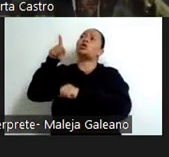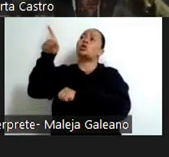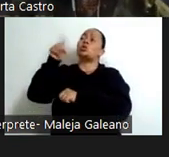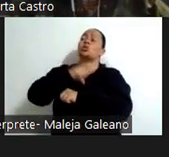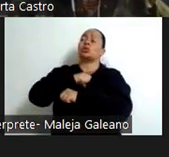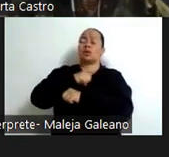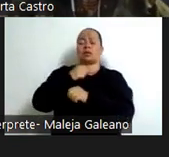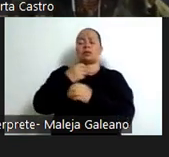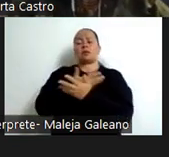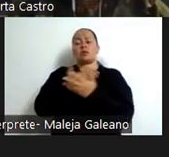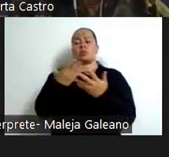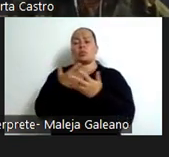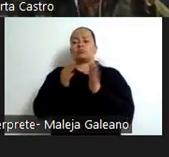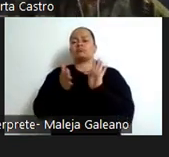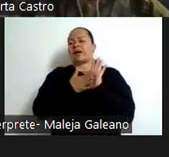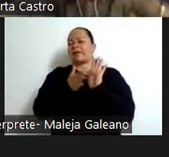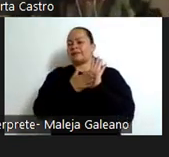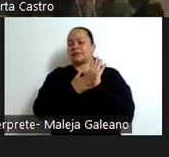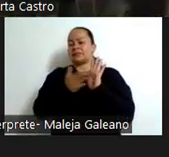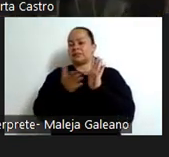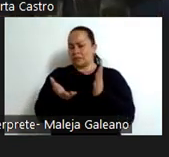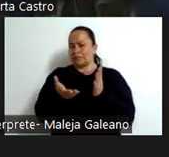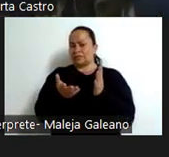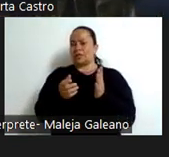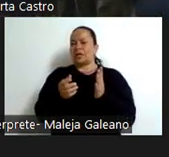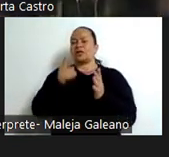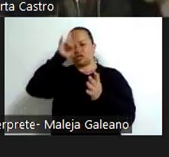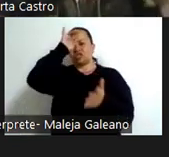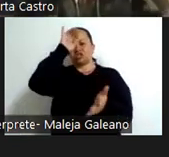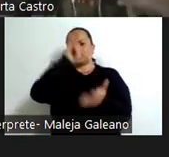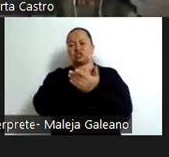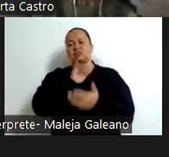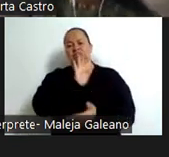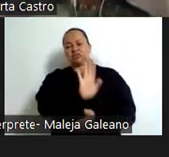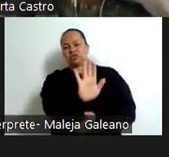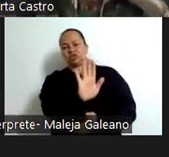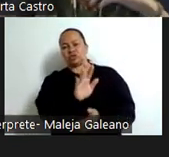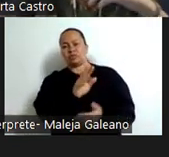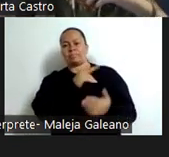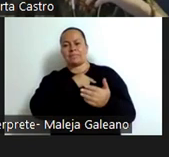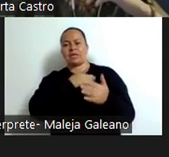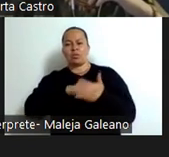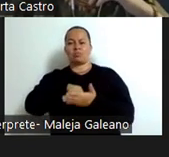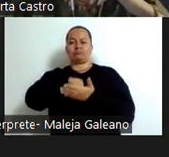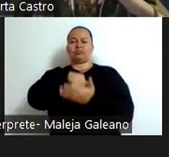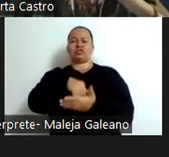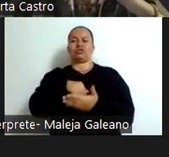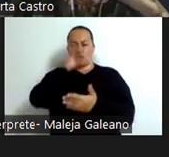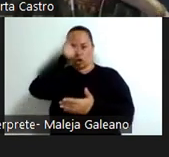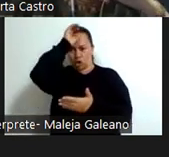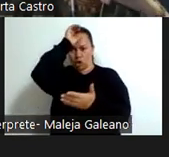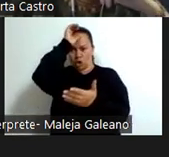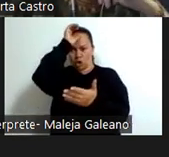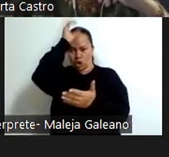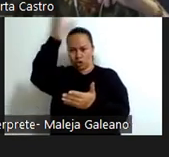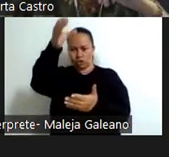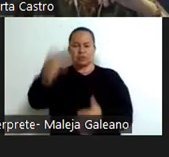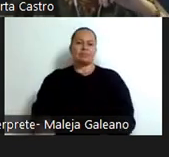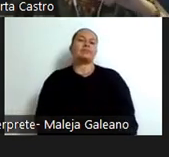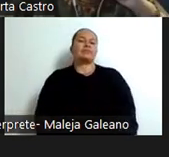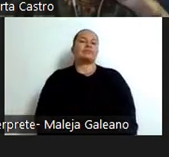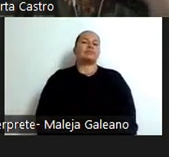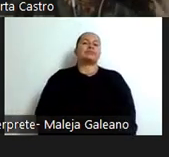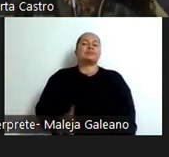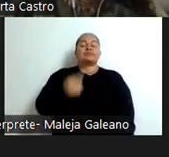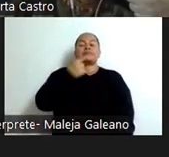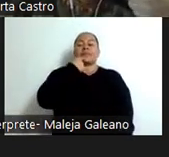pues garantizado cierto entonces creo que va por ahí también mi mi resistencia este concepto Qué dice entonces dice